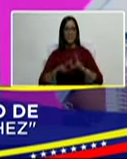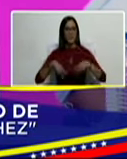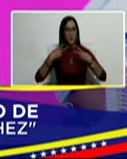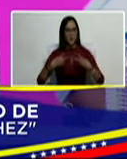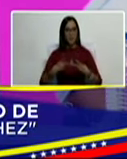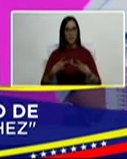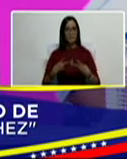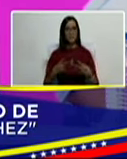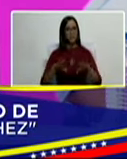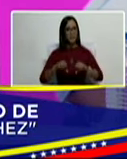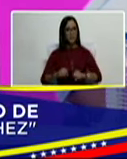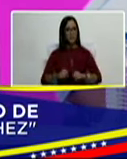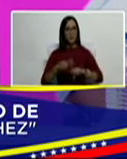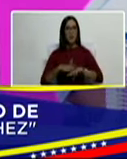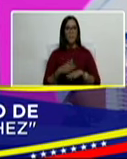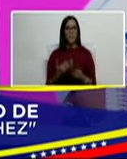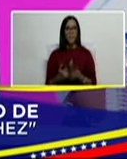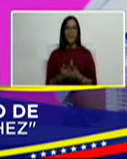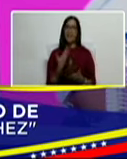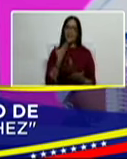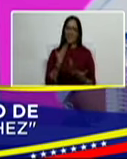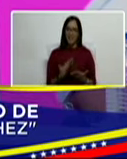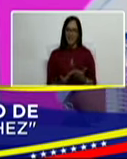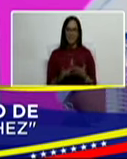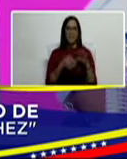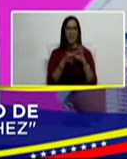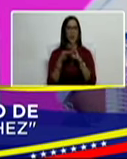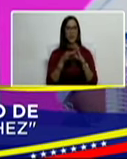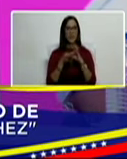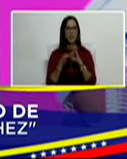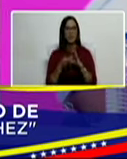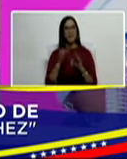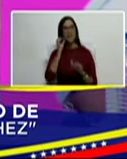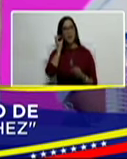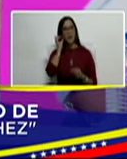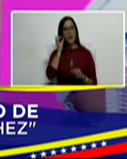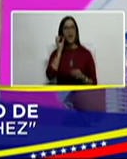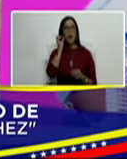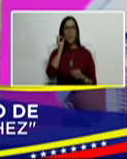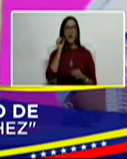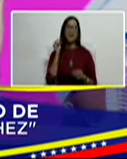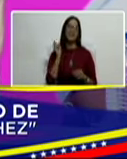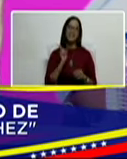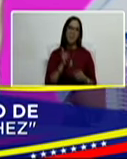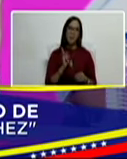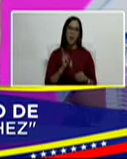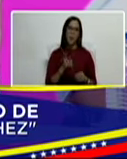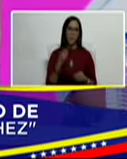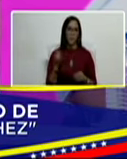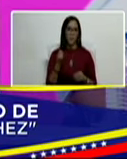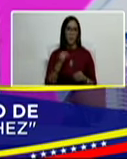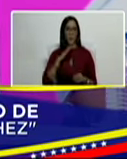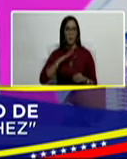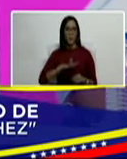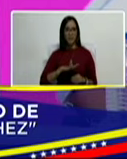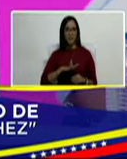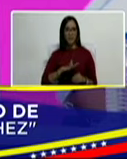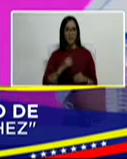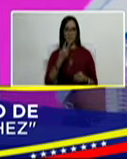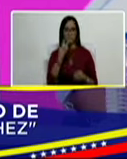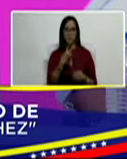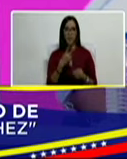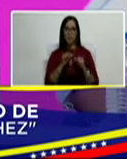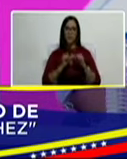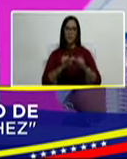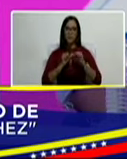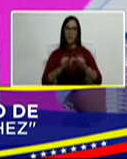serán conquistados. ¿Por qué? Gracias a la unidad de la mujer. Las mujeres debemos, como hemos estado, debemos